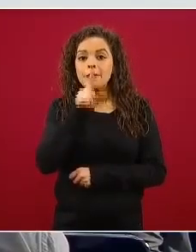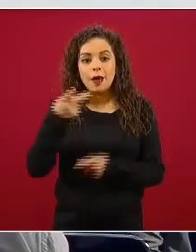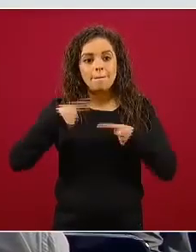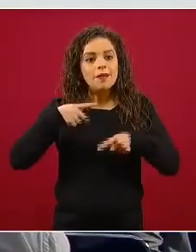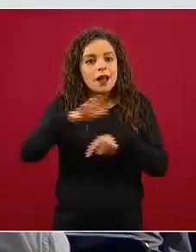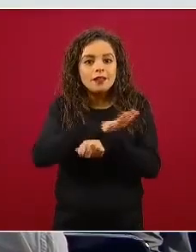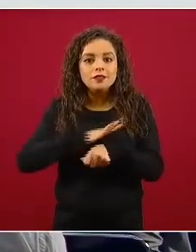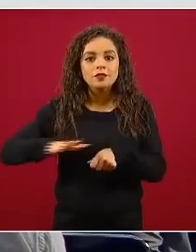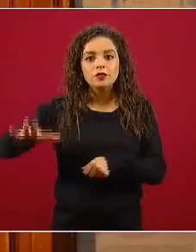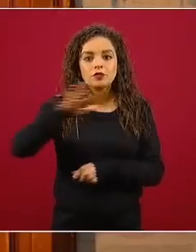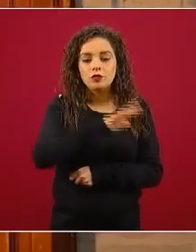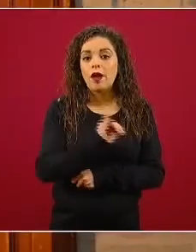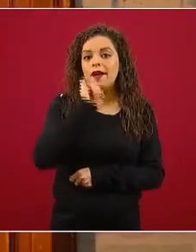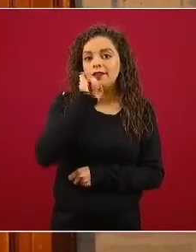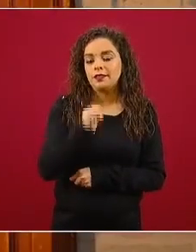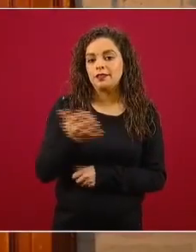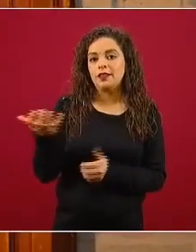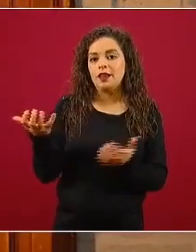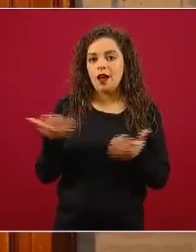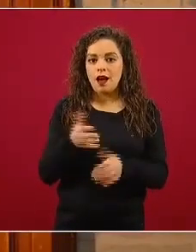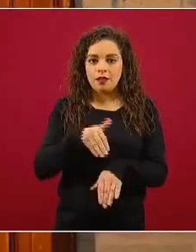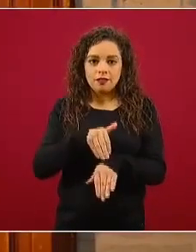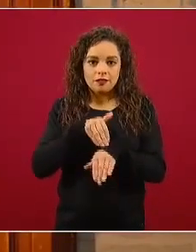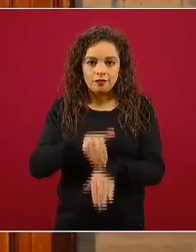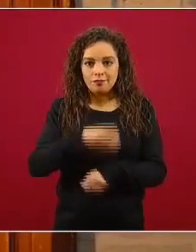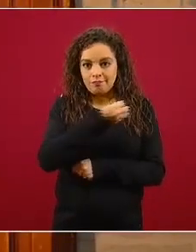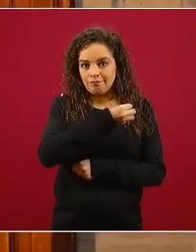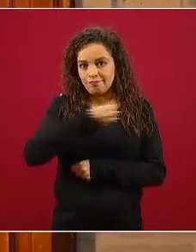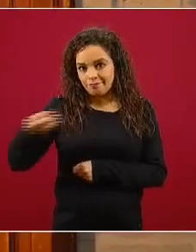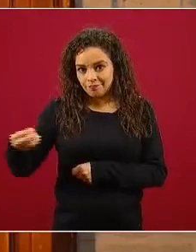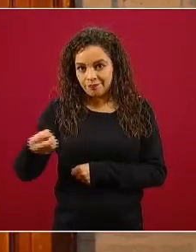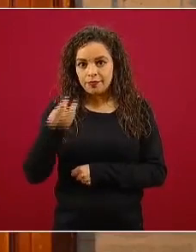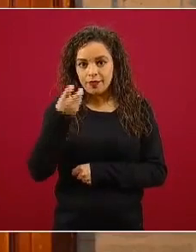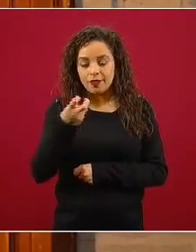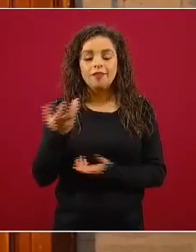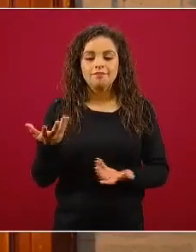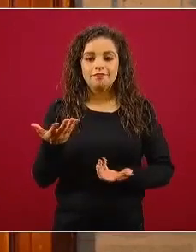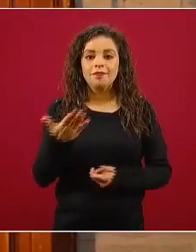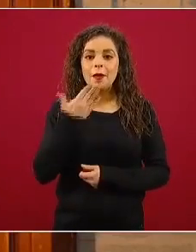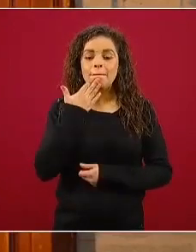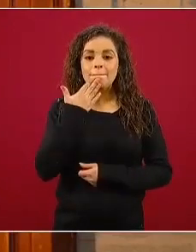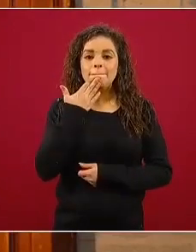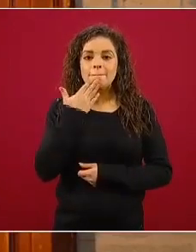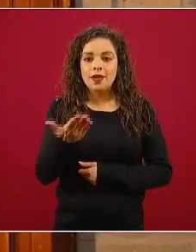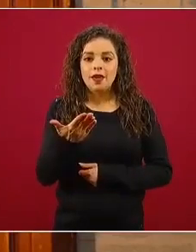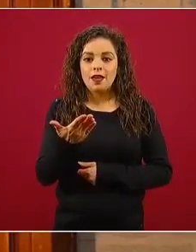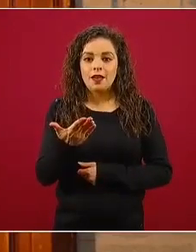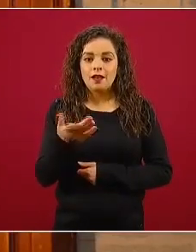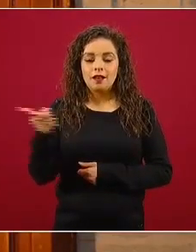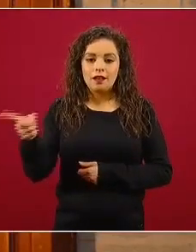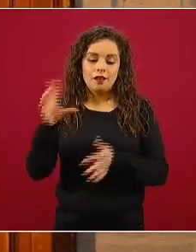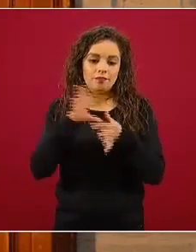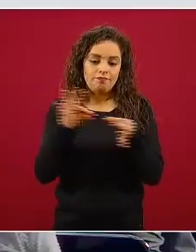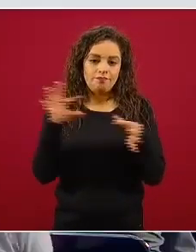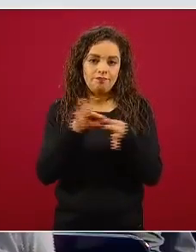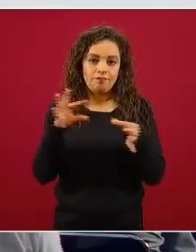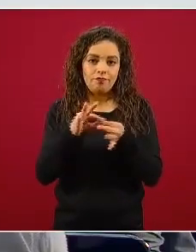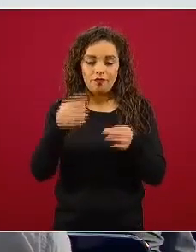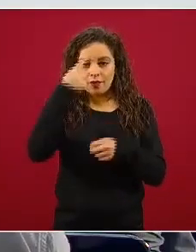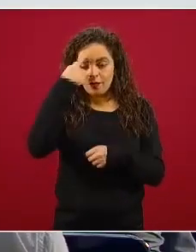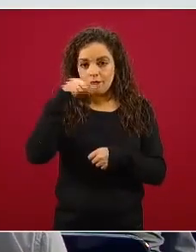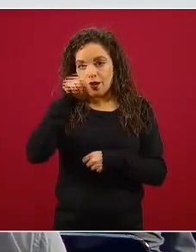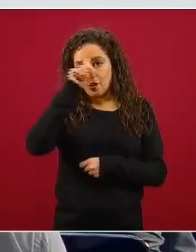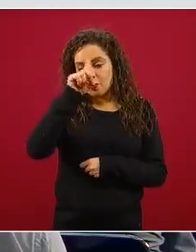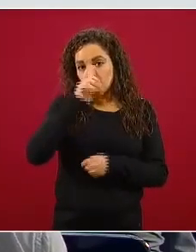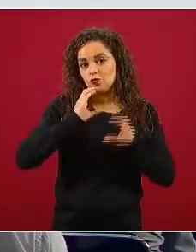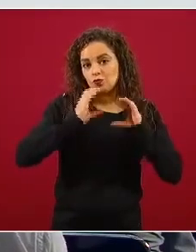decir, la población en México que acató y que hizo caso de estas indicaciones y que a través de ellas entonces